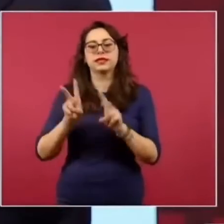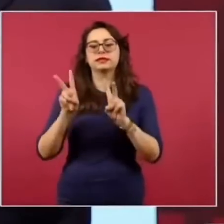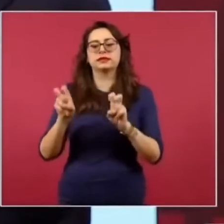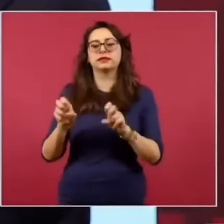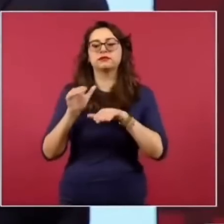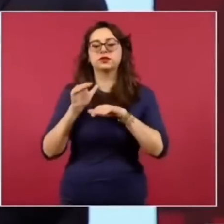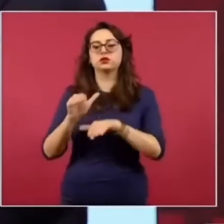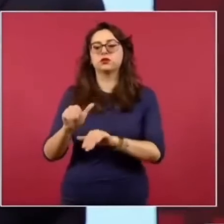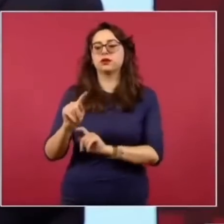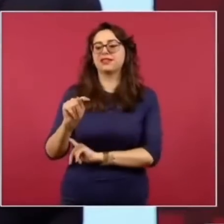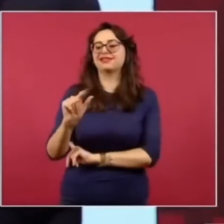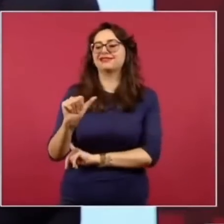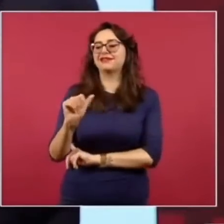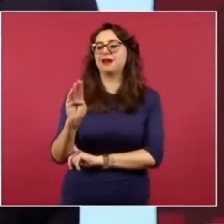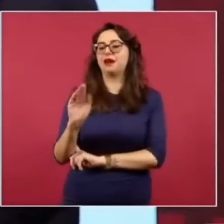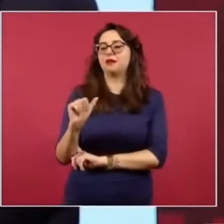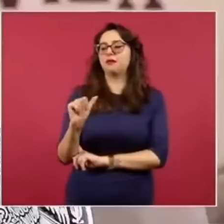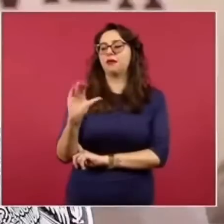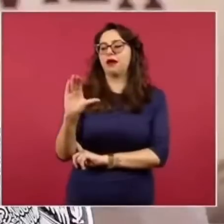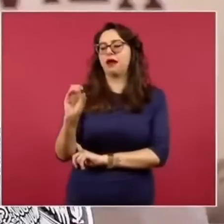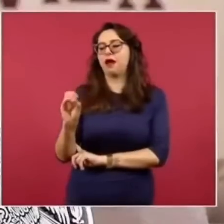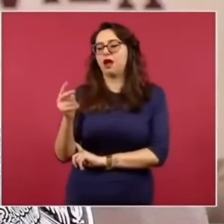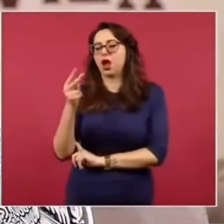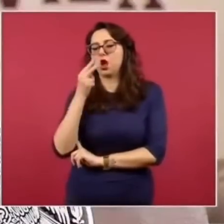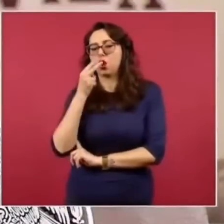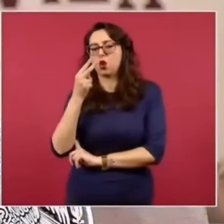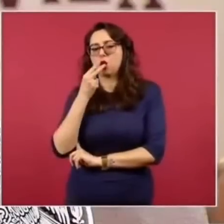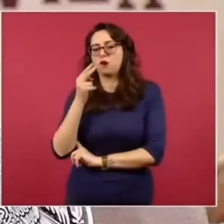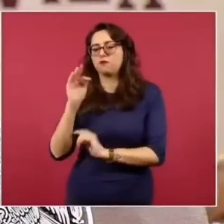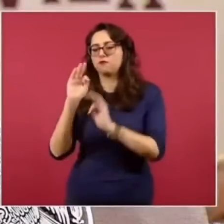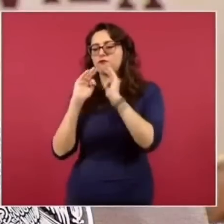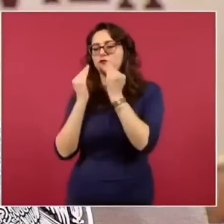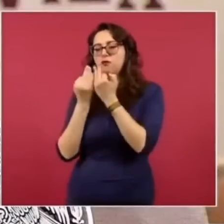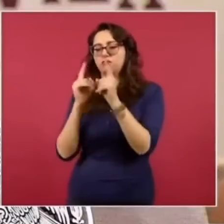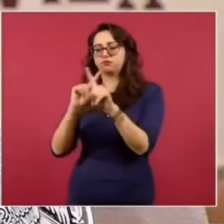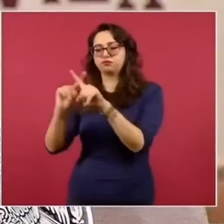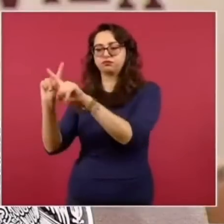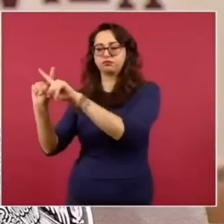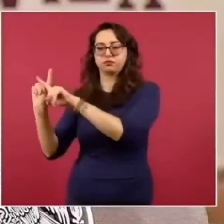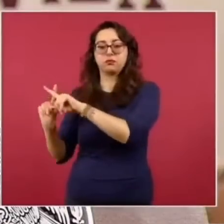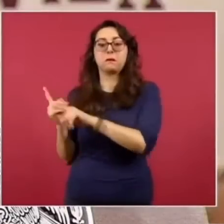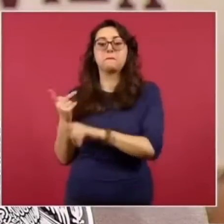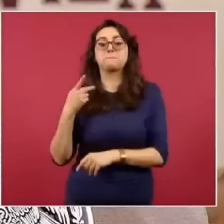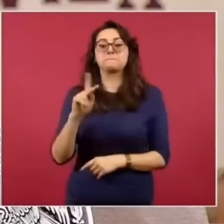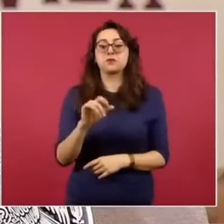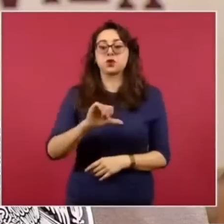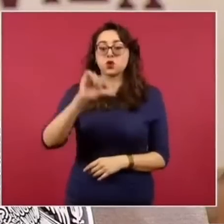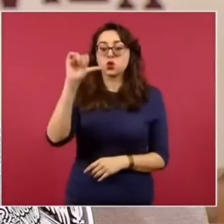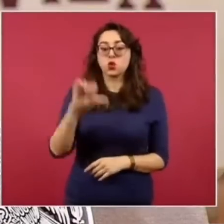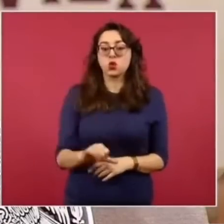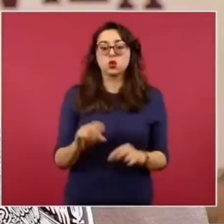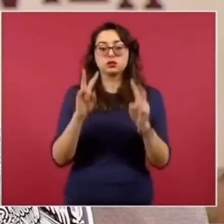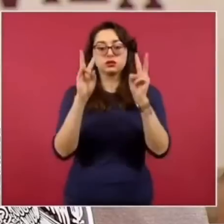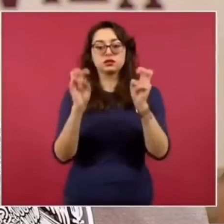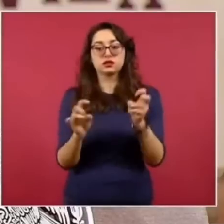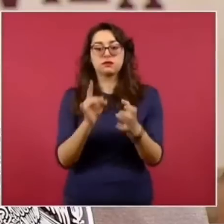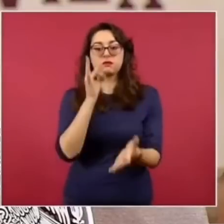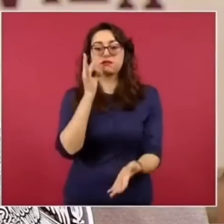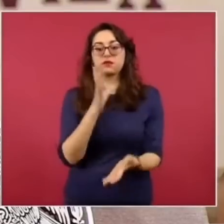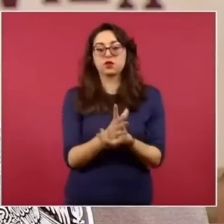usado desde hace muchas décadas, hoy vamos a hablar específicamente de vapeadores. Y en su momento, como ya anunció el